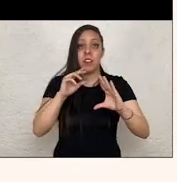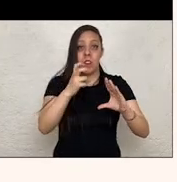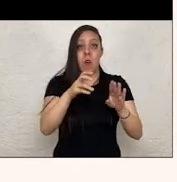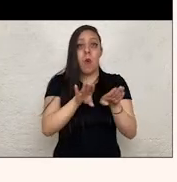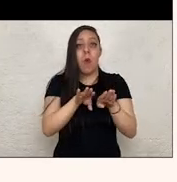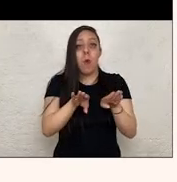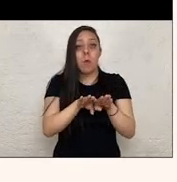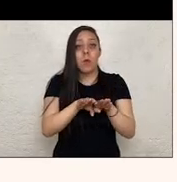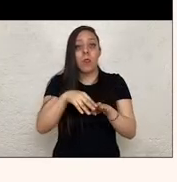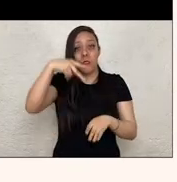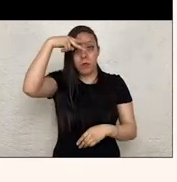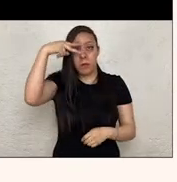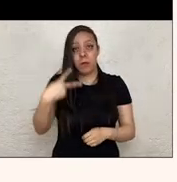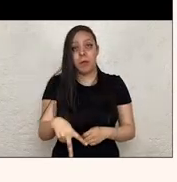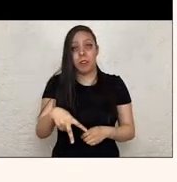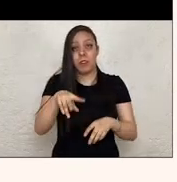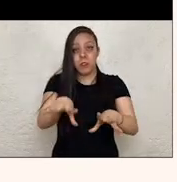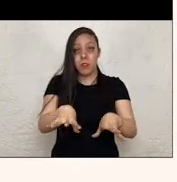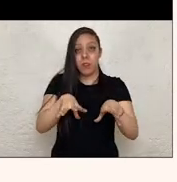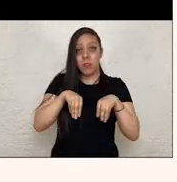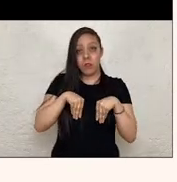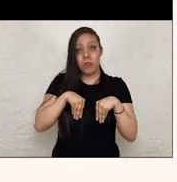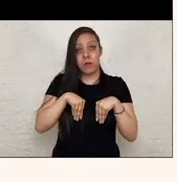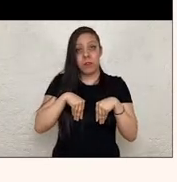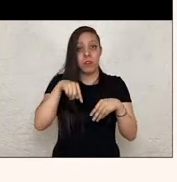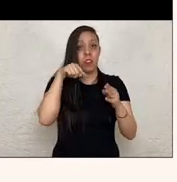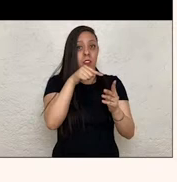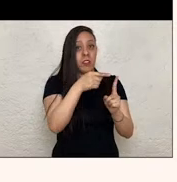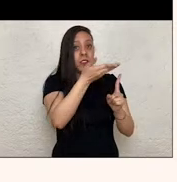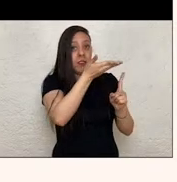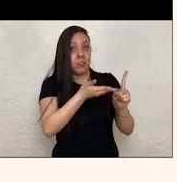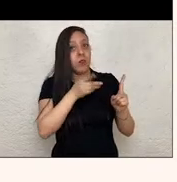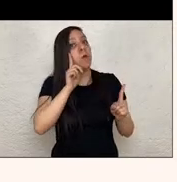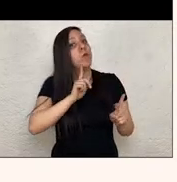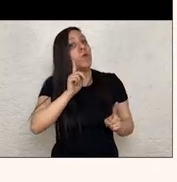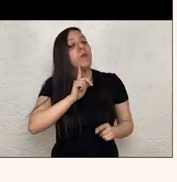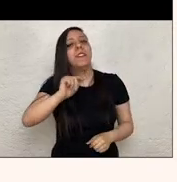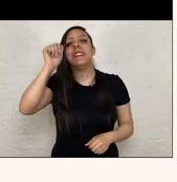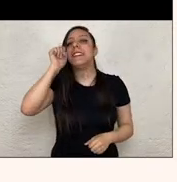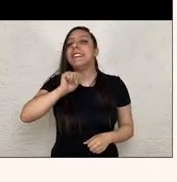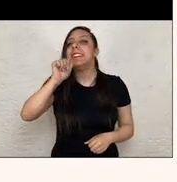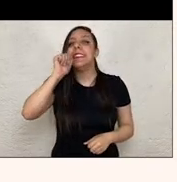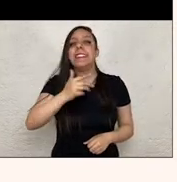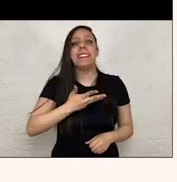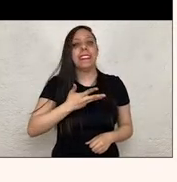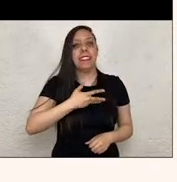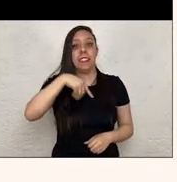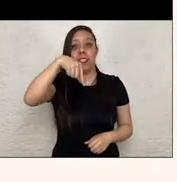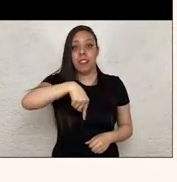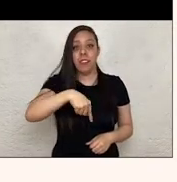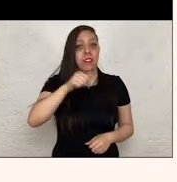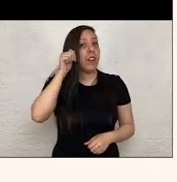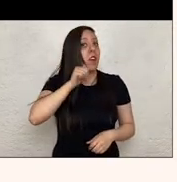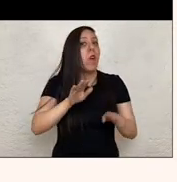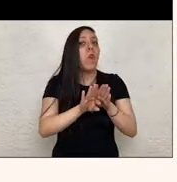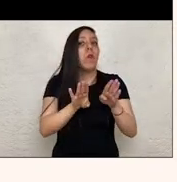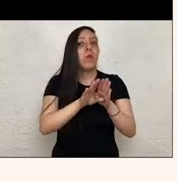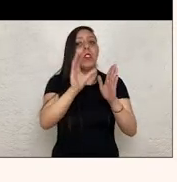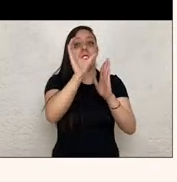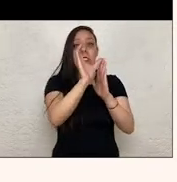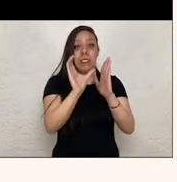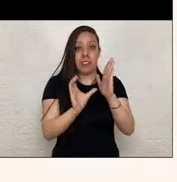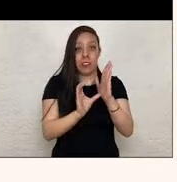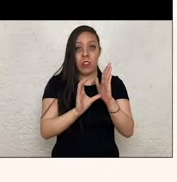para enseñar algo sobre la conquista de México, y la Malinche siempre sale. Esta imagen viene del